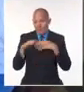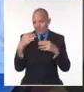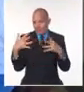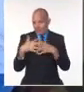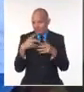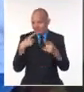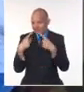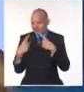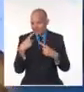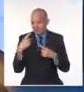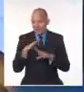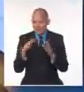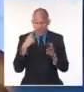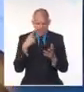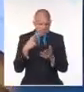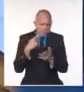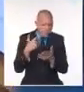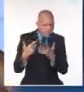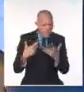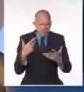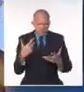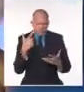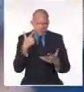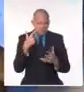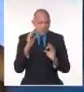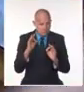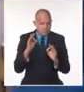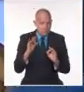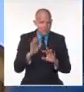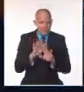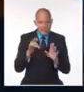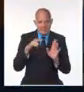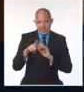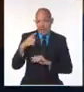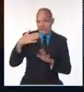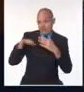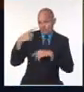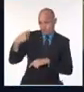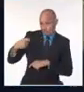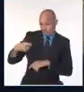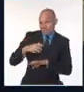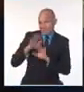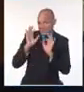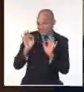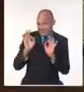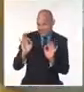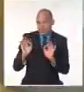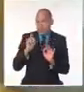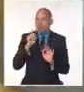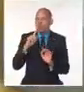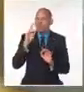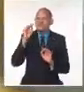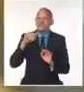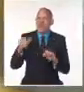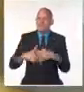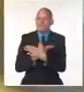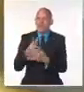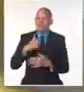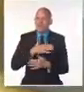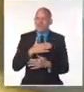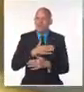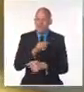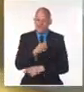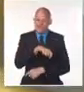en la entrega de los documentos de estudio. Mientras, desde el MINJUS mantienen contactos permanentes con el consulado español para flexibilizar los